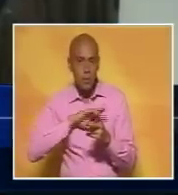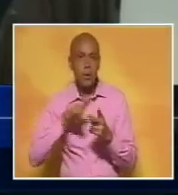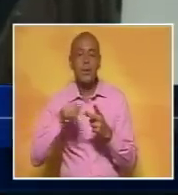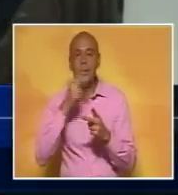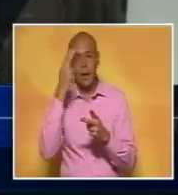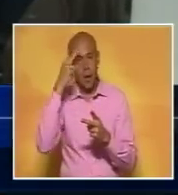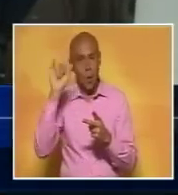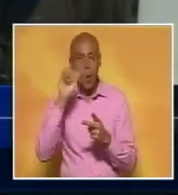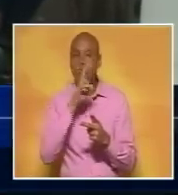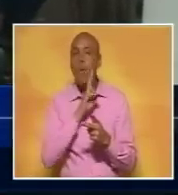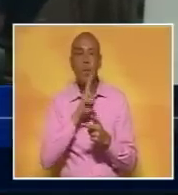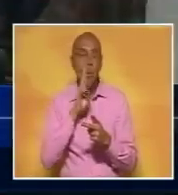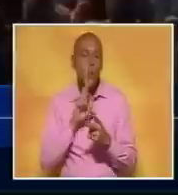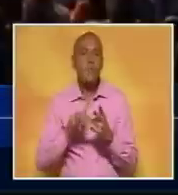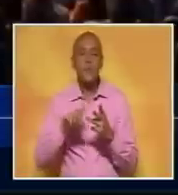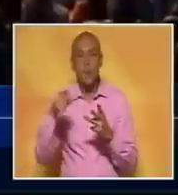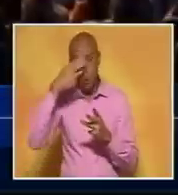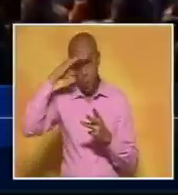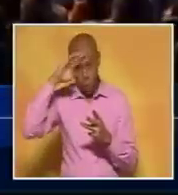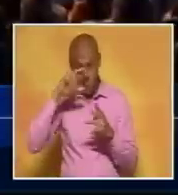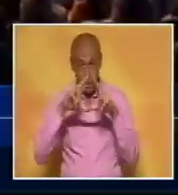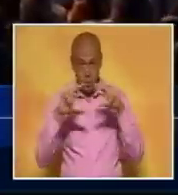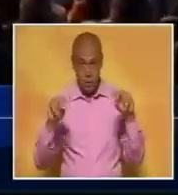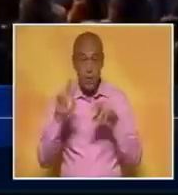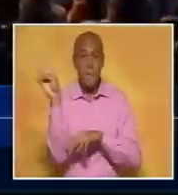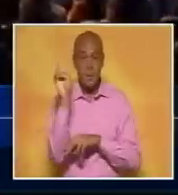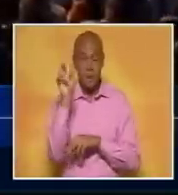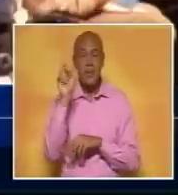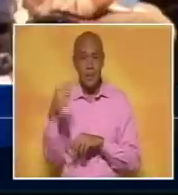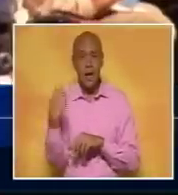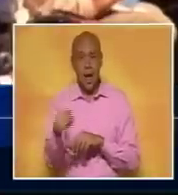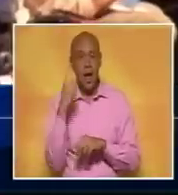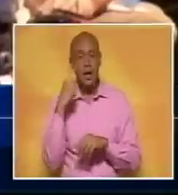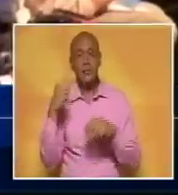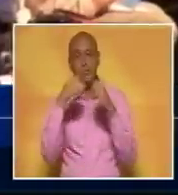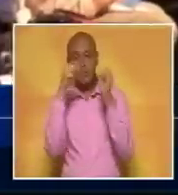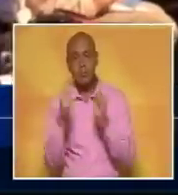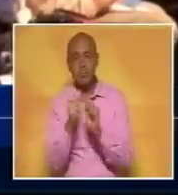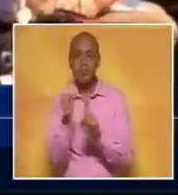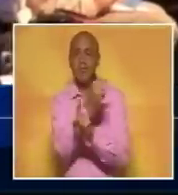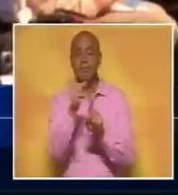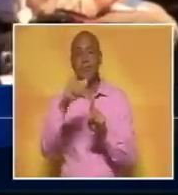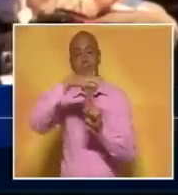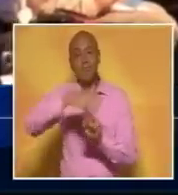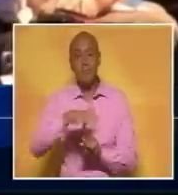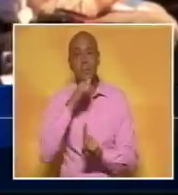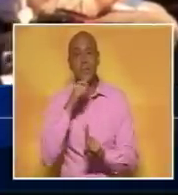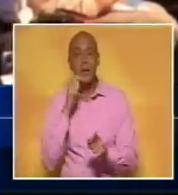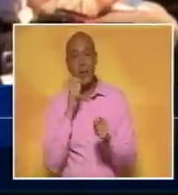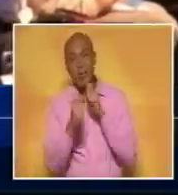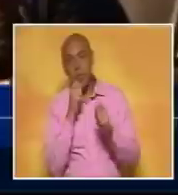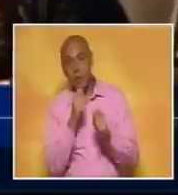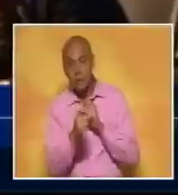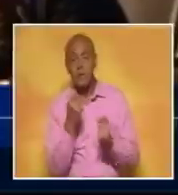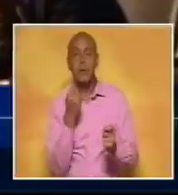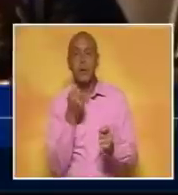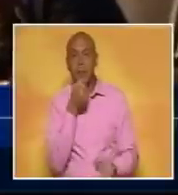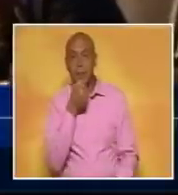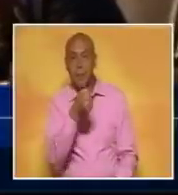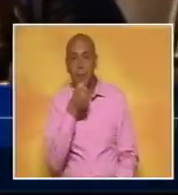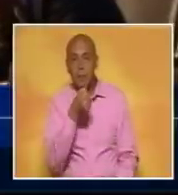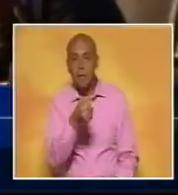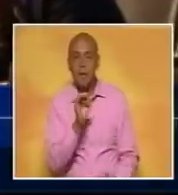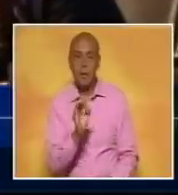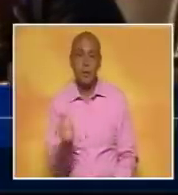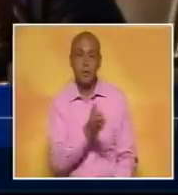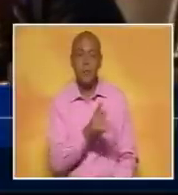Honduras. Señalaron que Cuba, México, Nicaragua y Venezuela también registran agresiones y violaciones a la libertad de prensa y expresión.